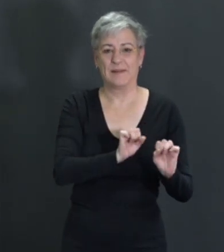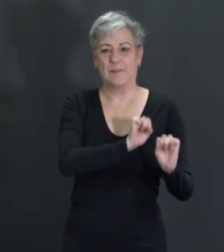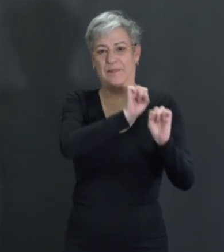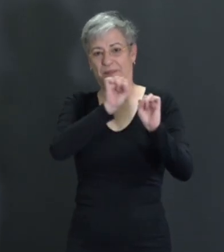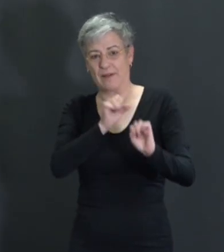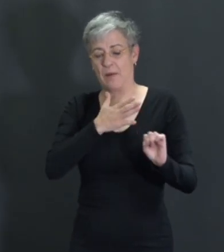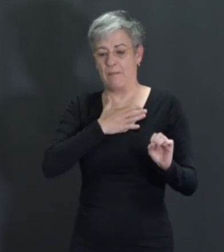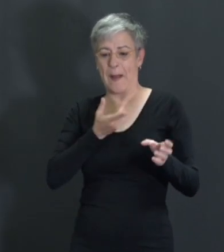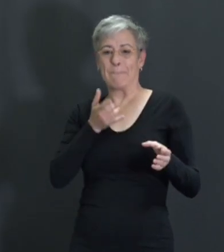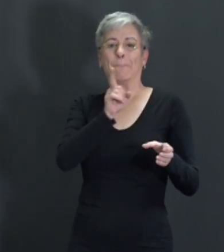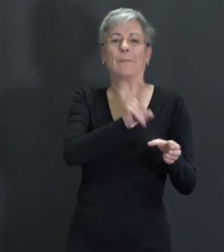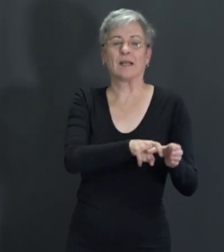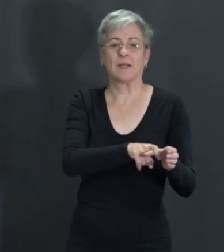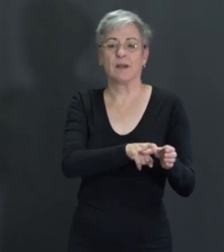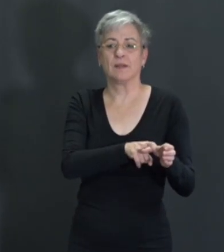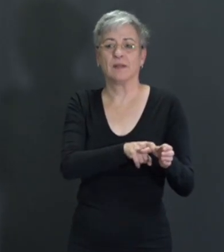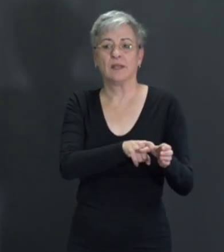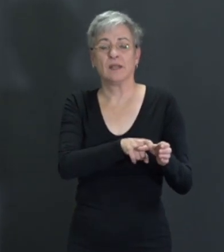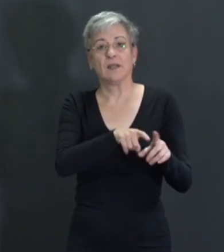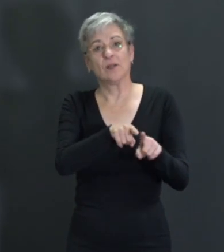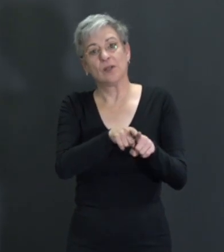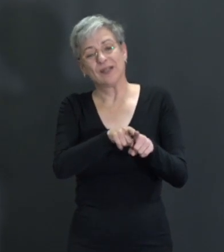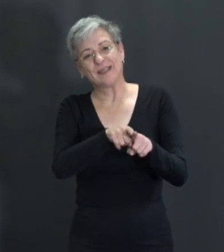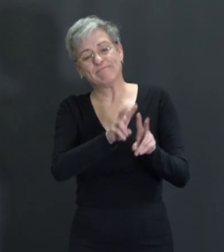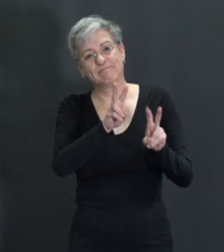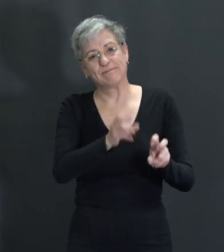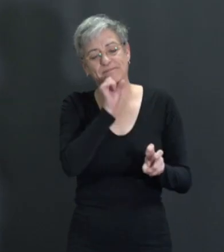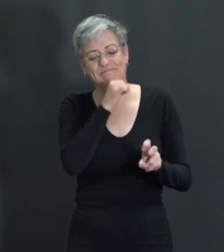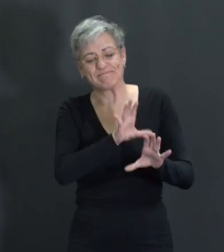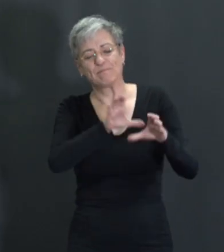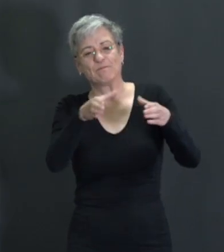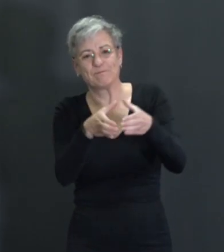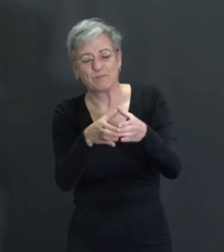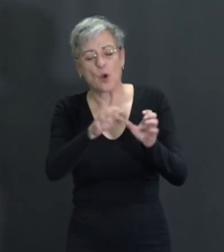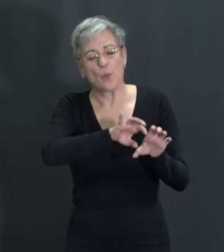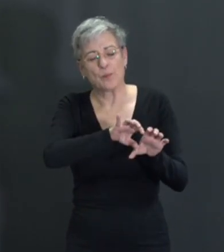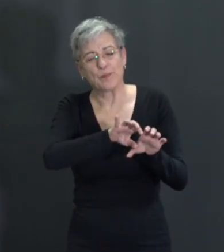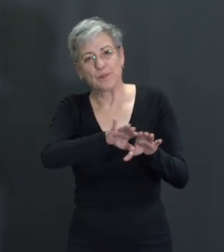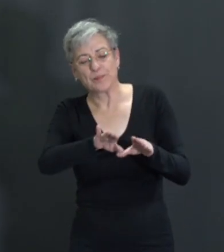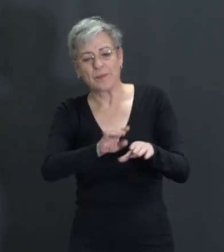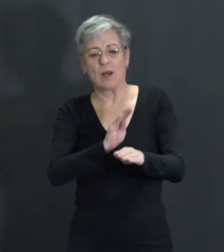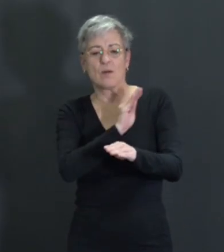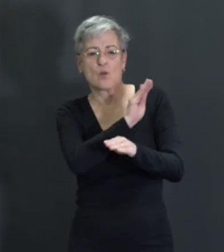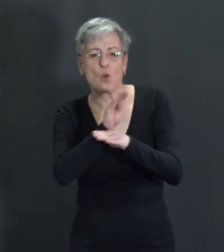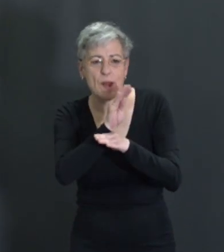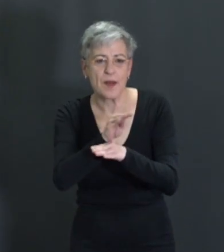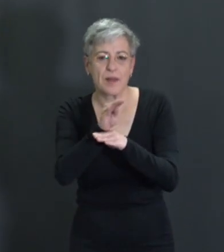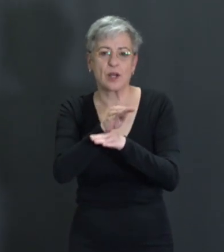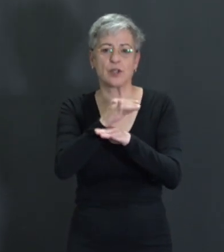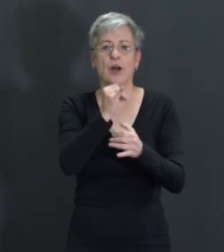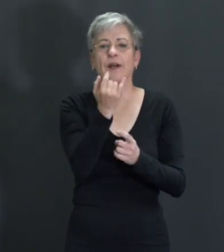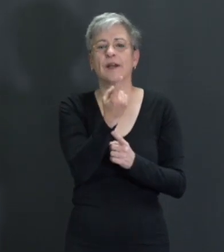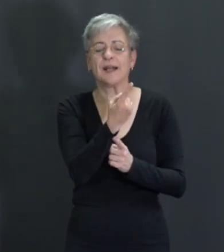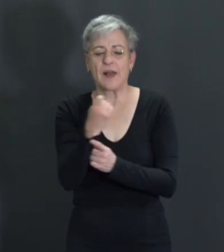mi participación. Y luego está el mundo de los cuidados de larga duración y la necesidad de